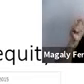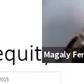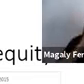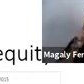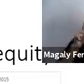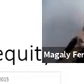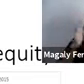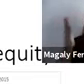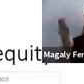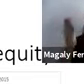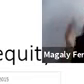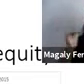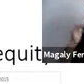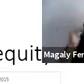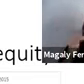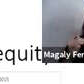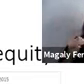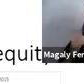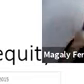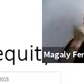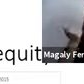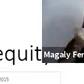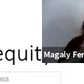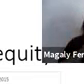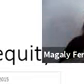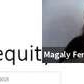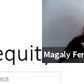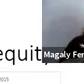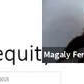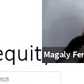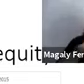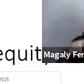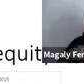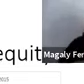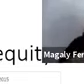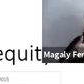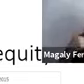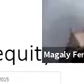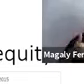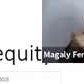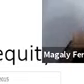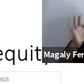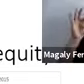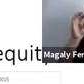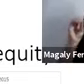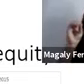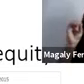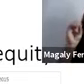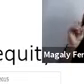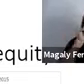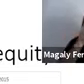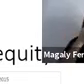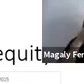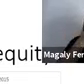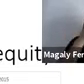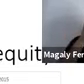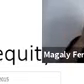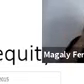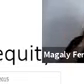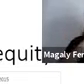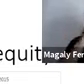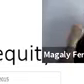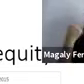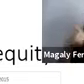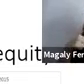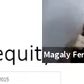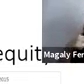de China, y también en los años post-90 fue muy importante el colapso de la Unión Soviética y el aumento